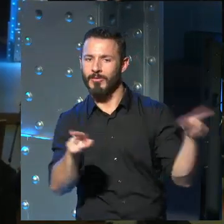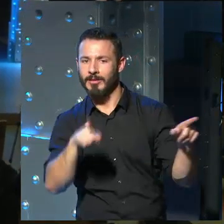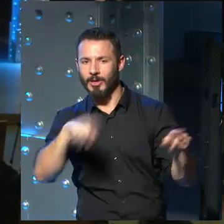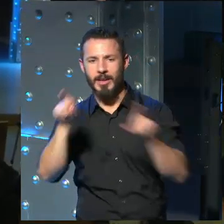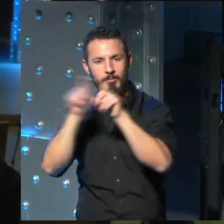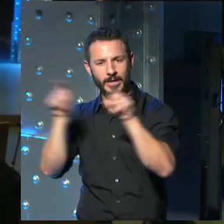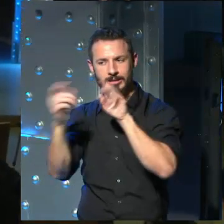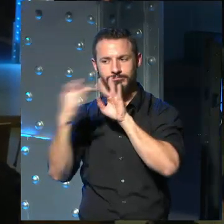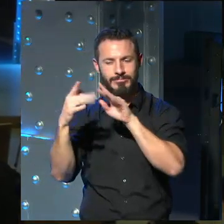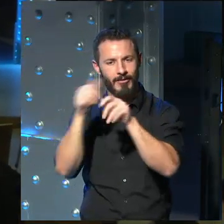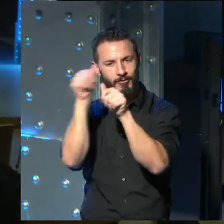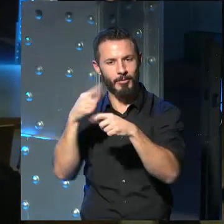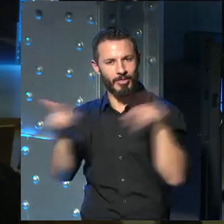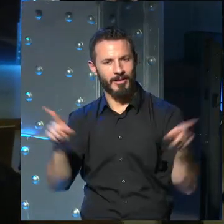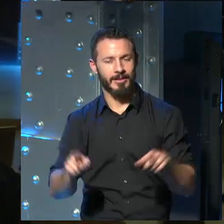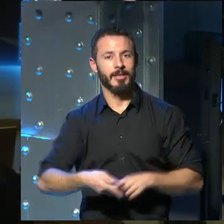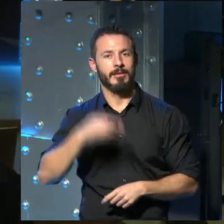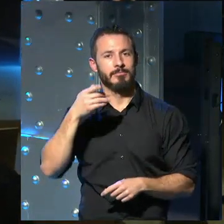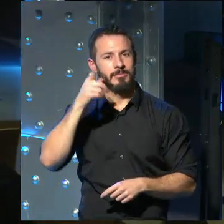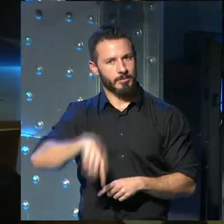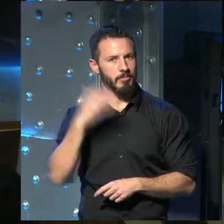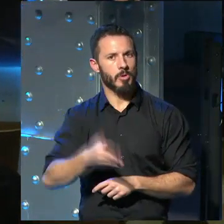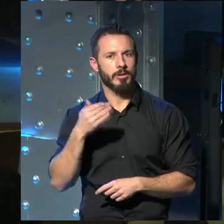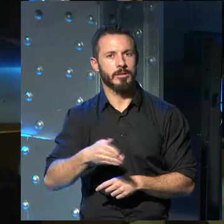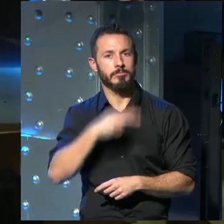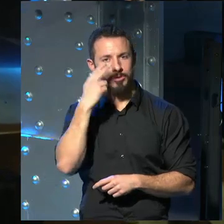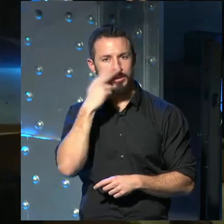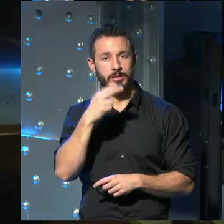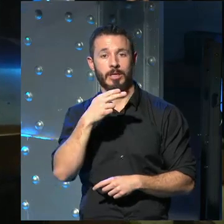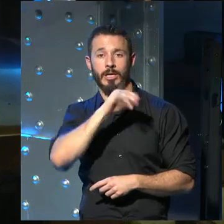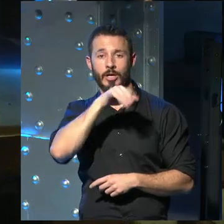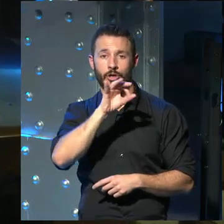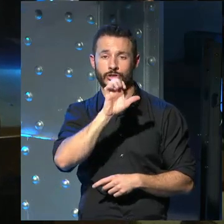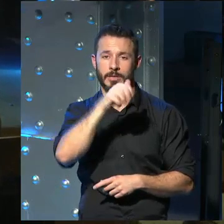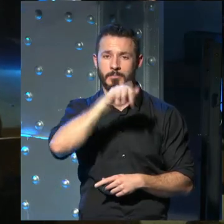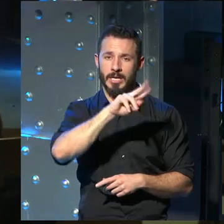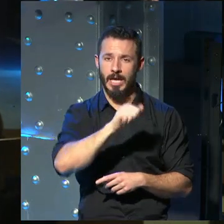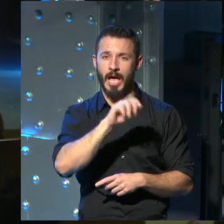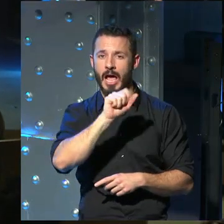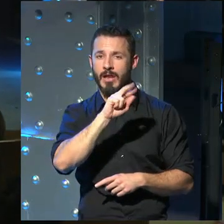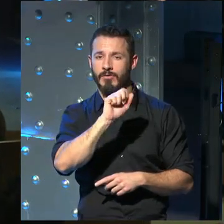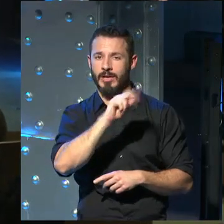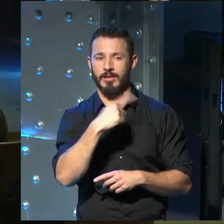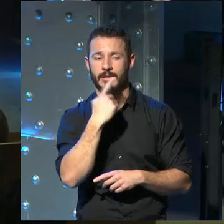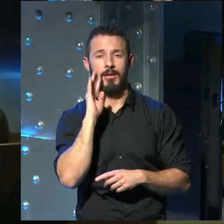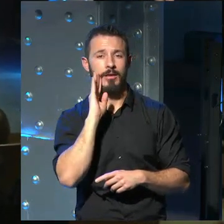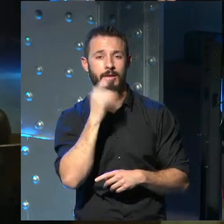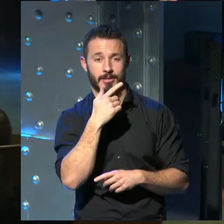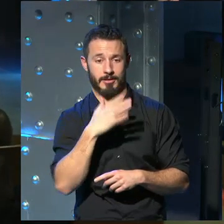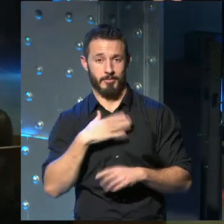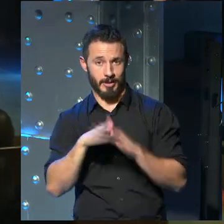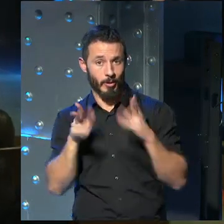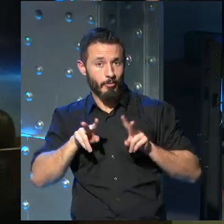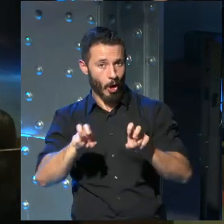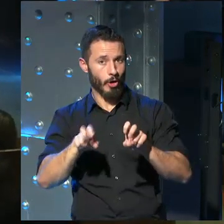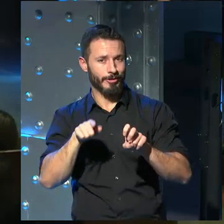empresas? También muy importante y también muy interesante lo que José María Álvarez Pallete nos regala en el prólogo de mi